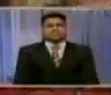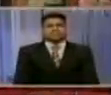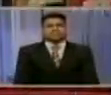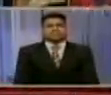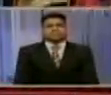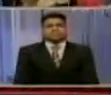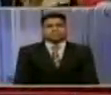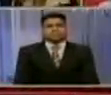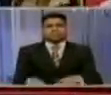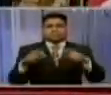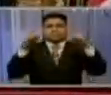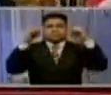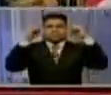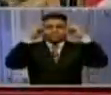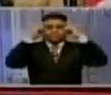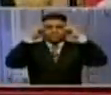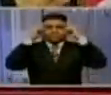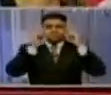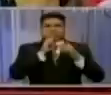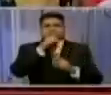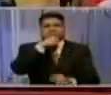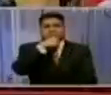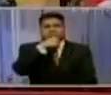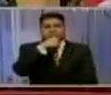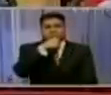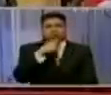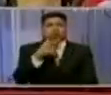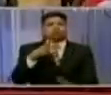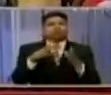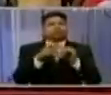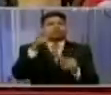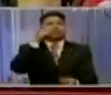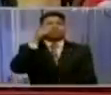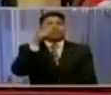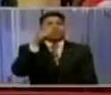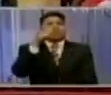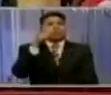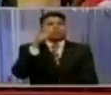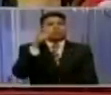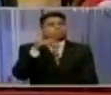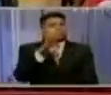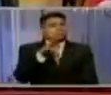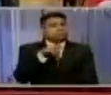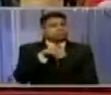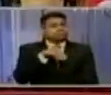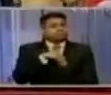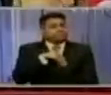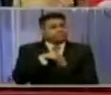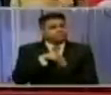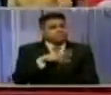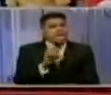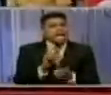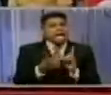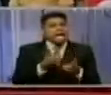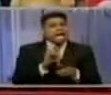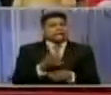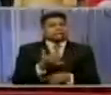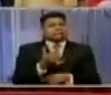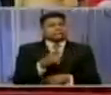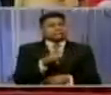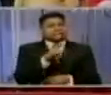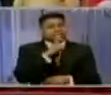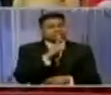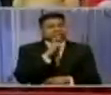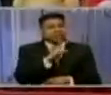Mr. Alup, cuando todo el pueblo asumió algo duro, esta administración de carga no es fácil,